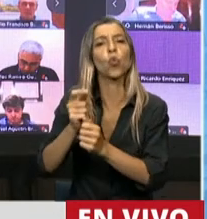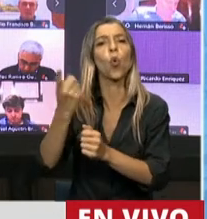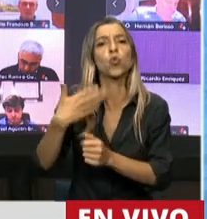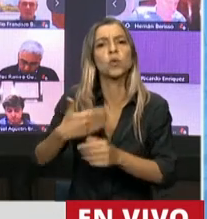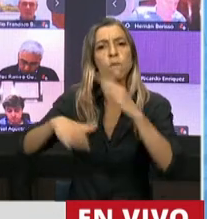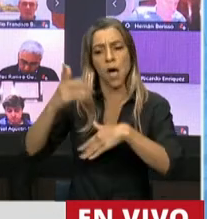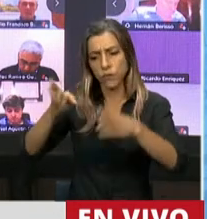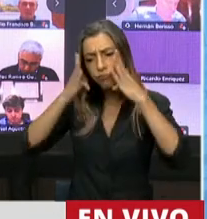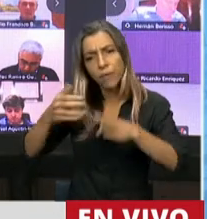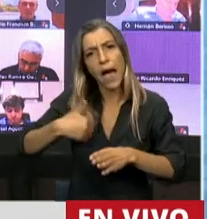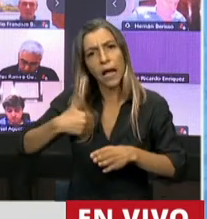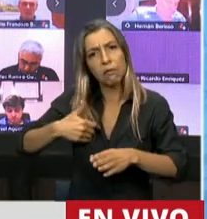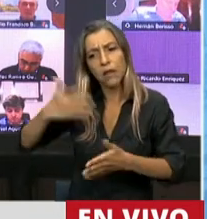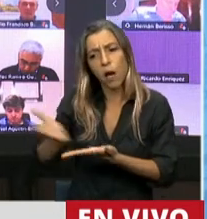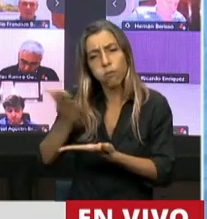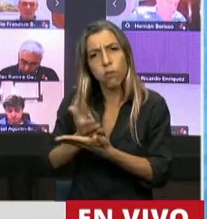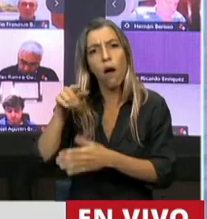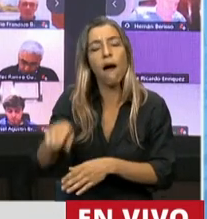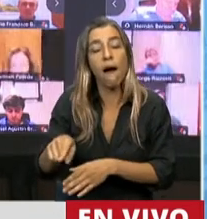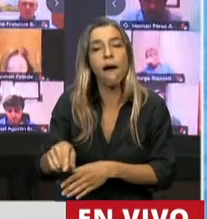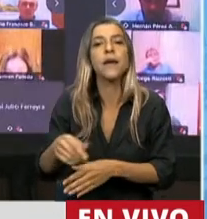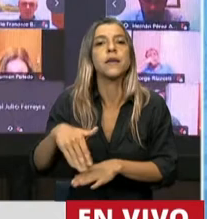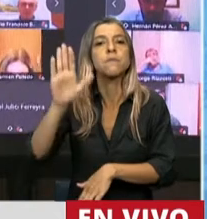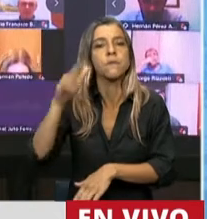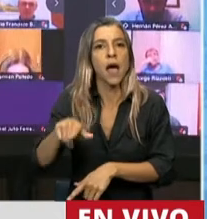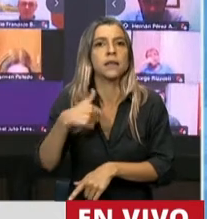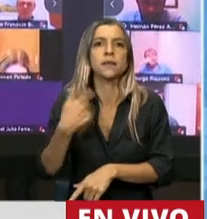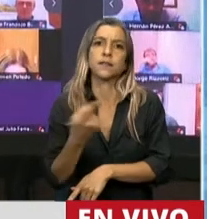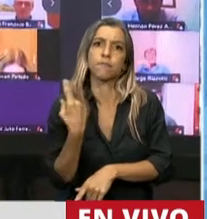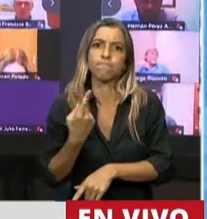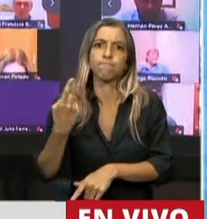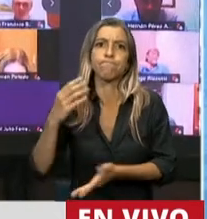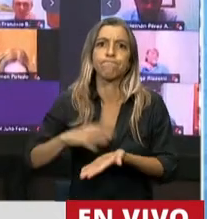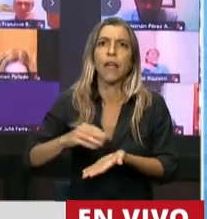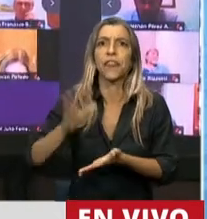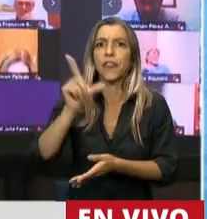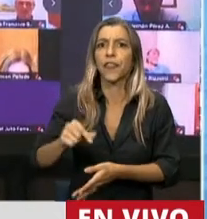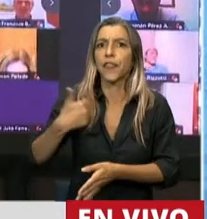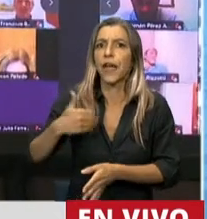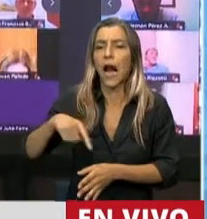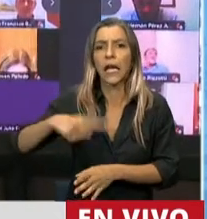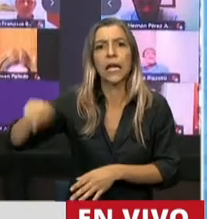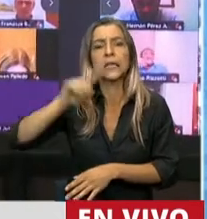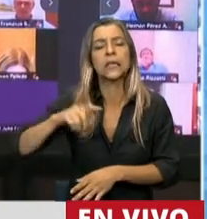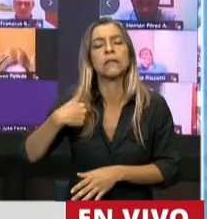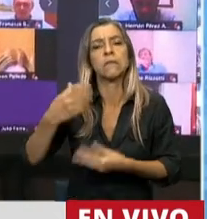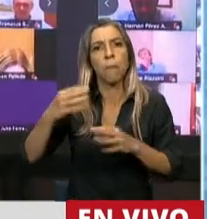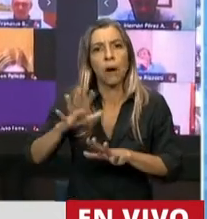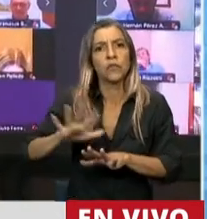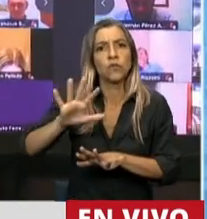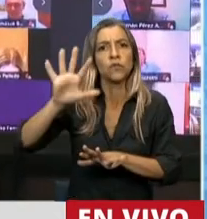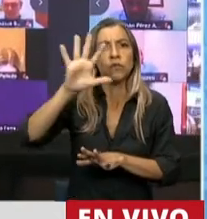lo encaró con una baja tasa de reflexión territorial y se profundizó el proceso de concentración